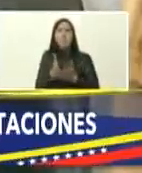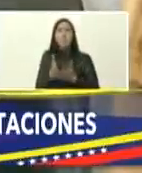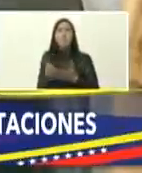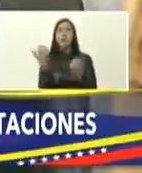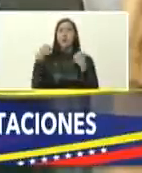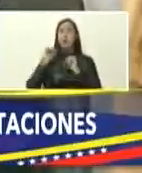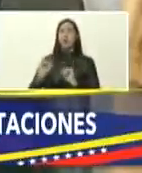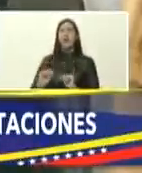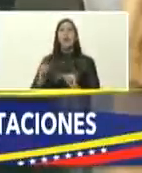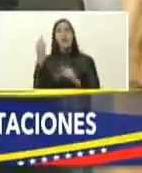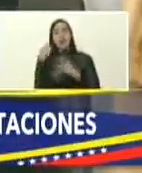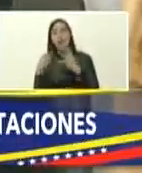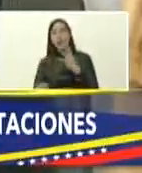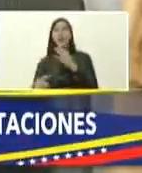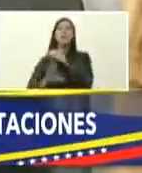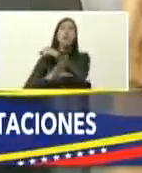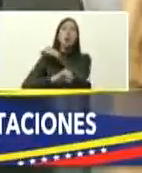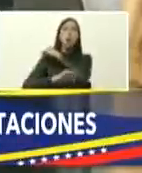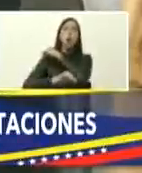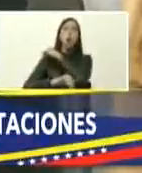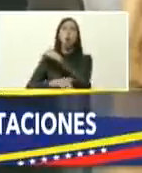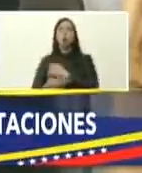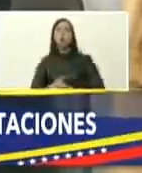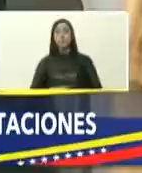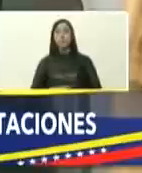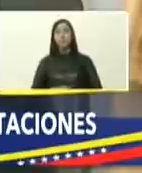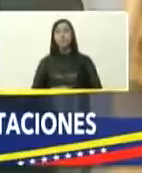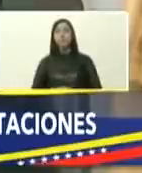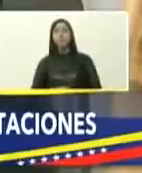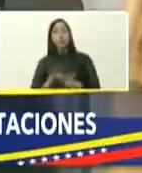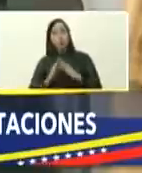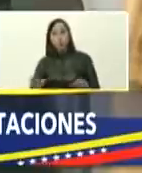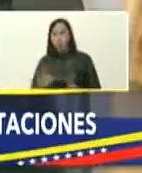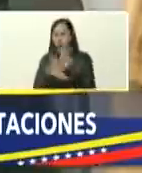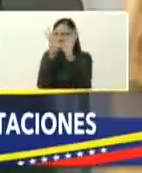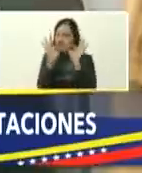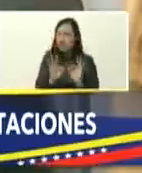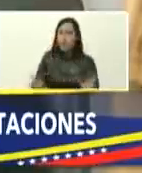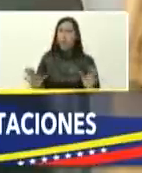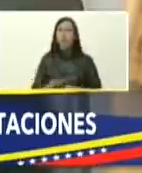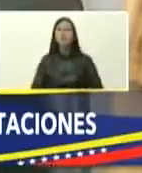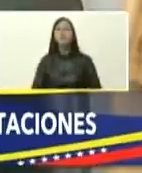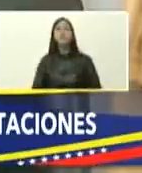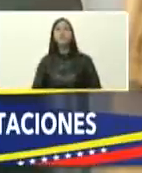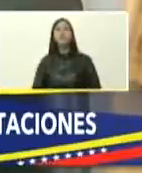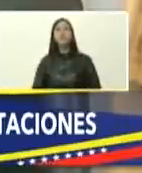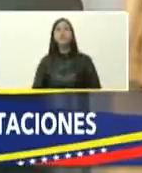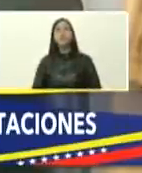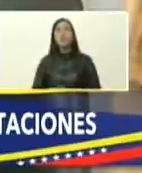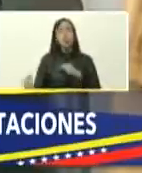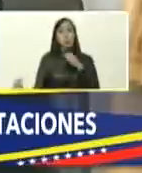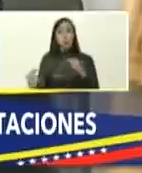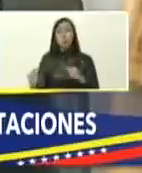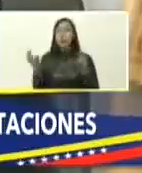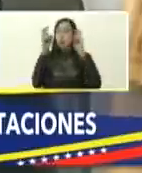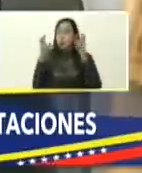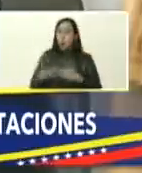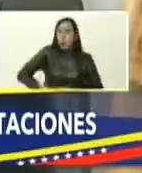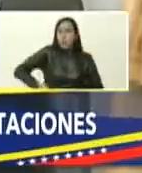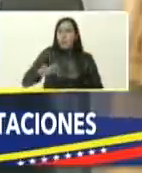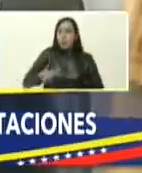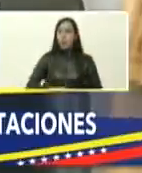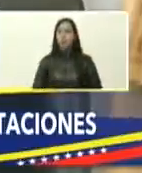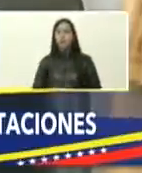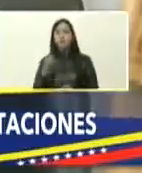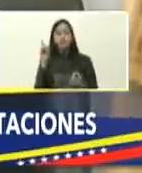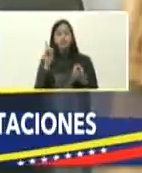la burocracia, para evitar la corrupción, para evitar cualquier tipo de peaje, pero hay temas todavía que están por atenderse. Uno de ellos tiene que